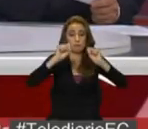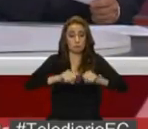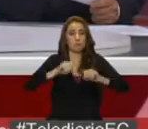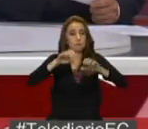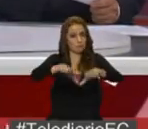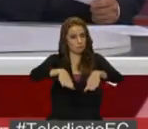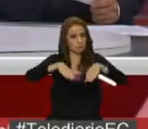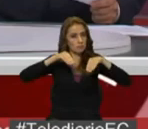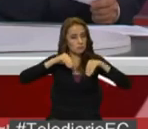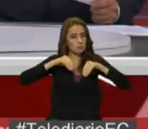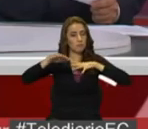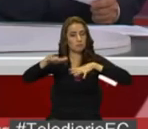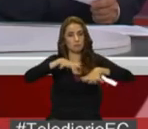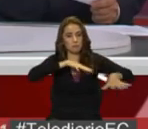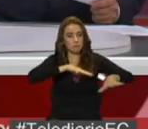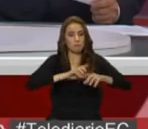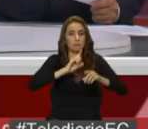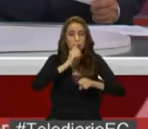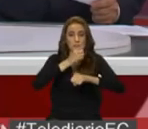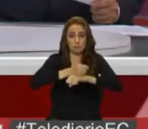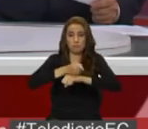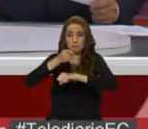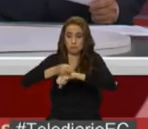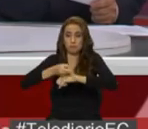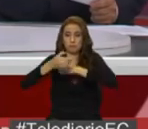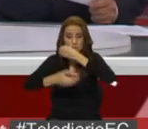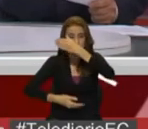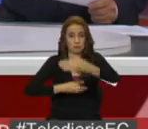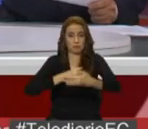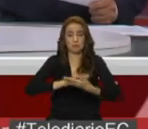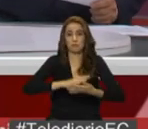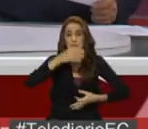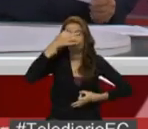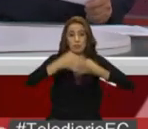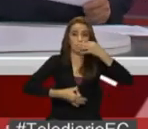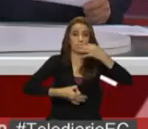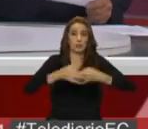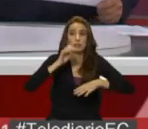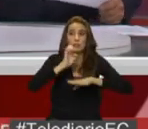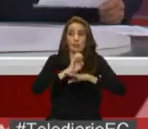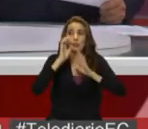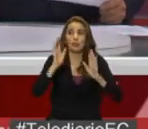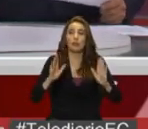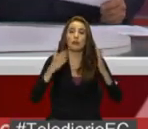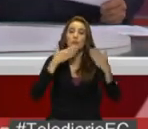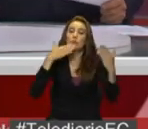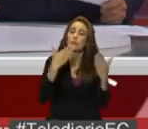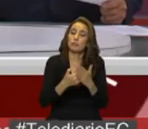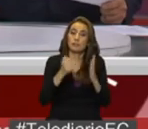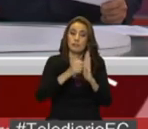también las acciones correspondientes por parte de la Fiscalía y de la Justicia ecuatoriana.